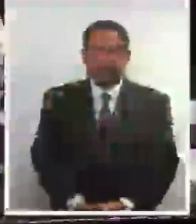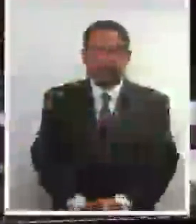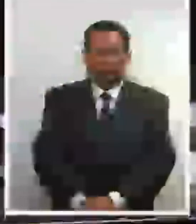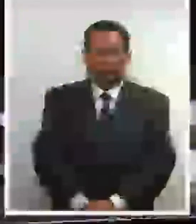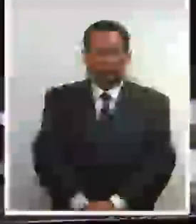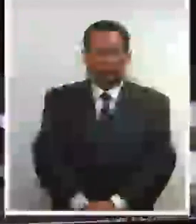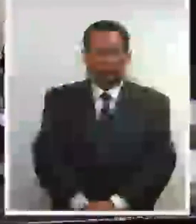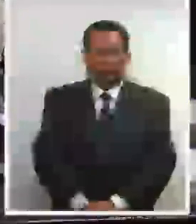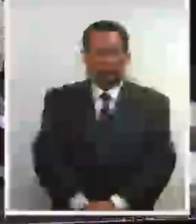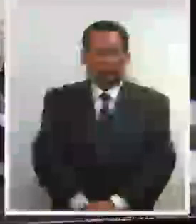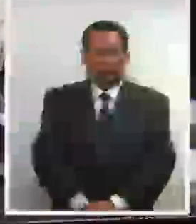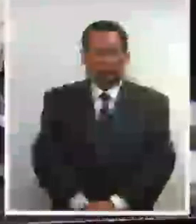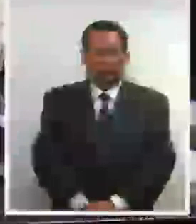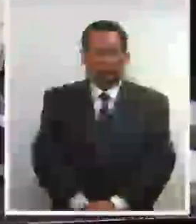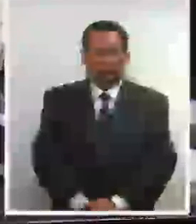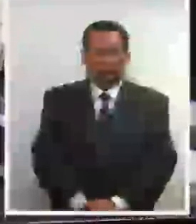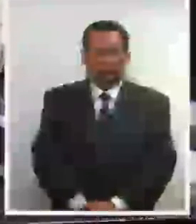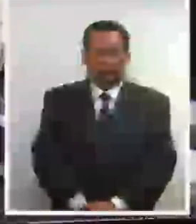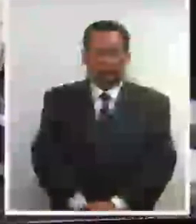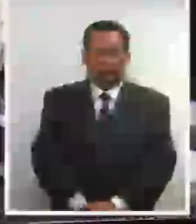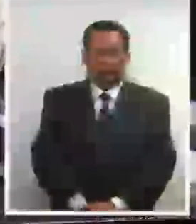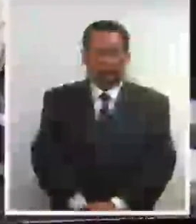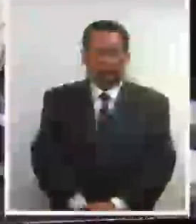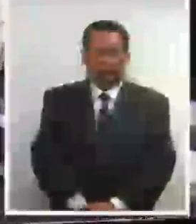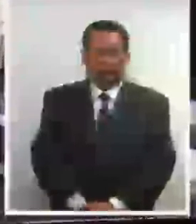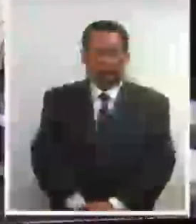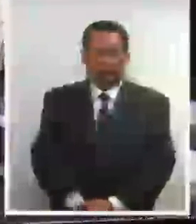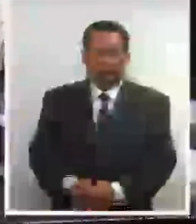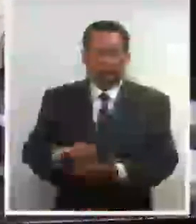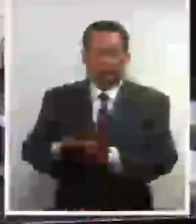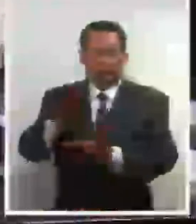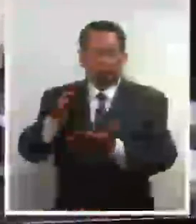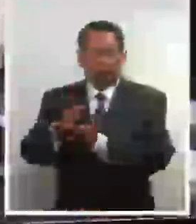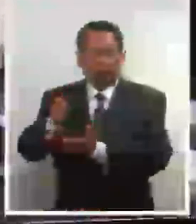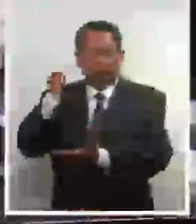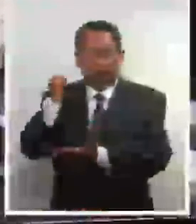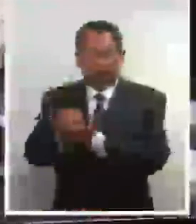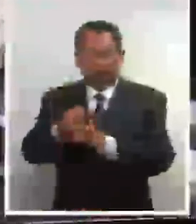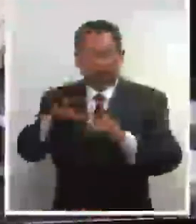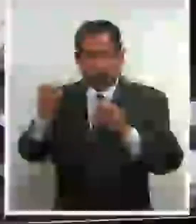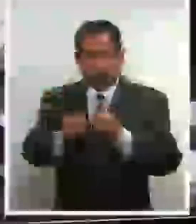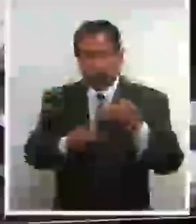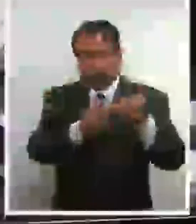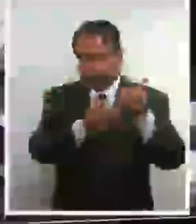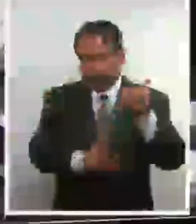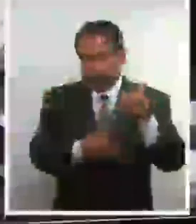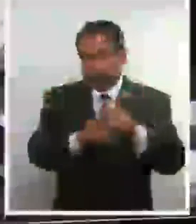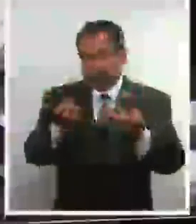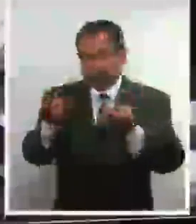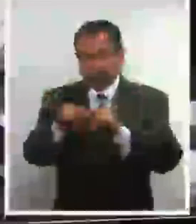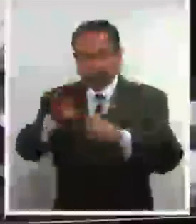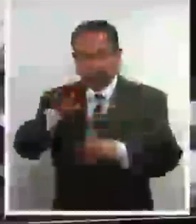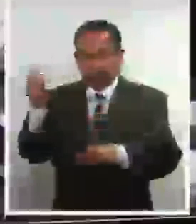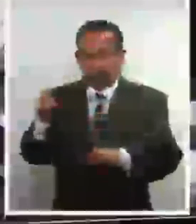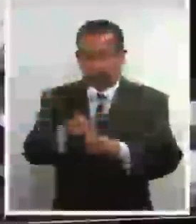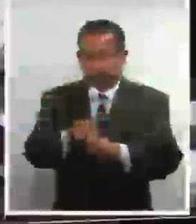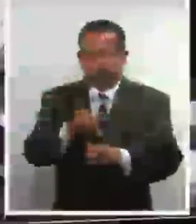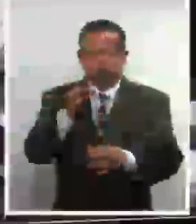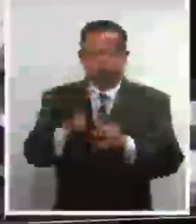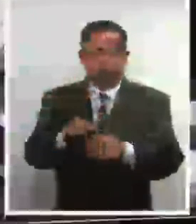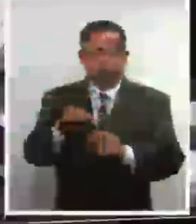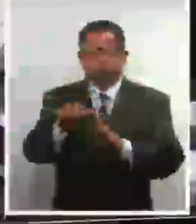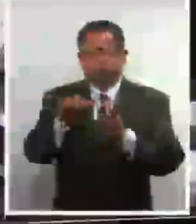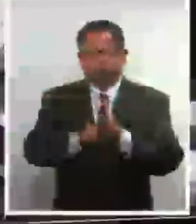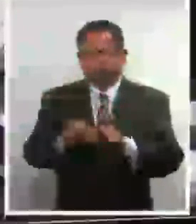Por lo tanto, tiene mayoría calificada y queda aprobado en lo general y en lo particular